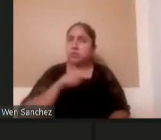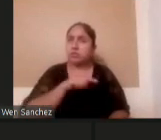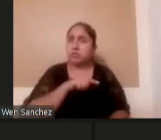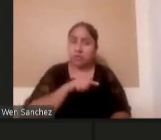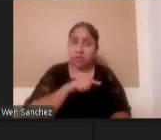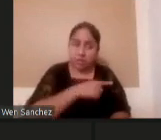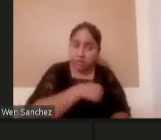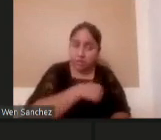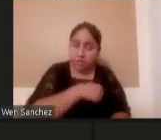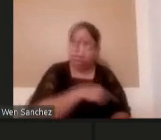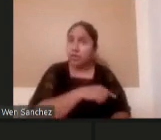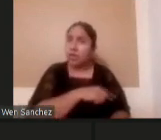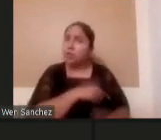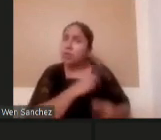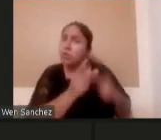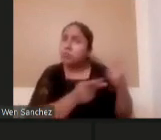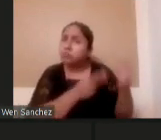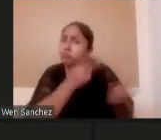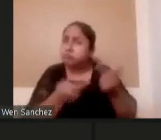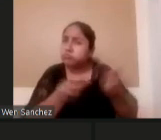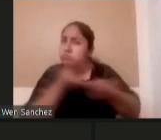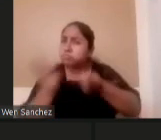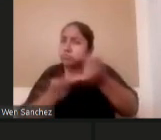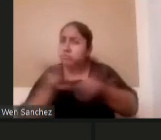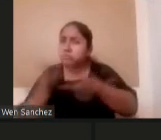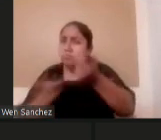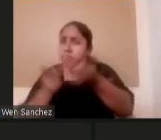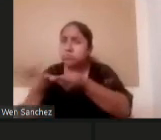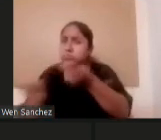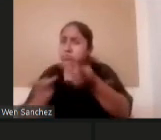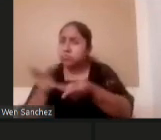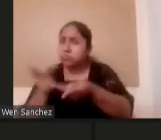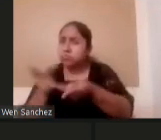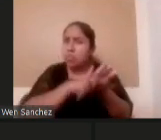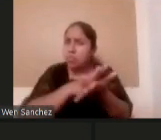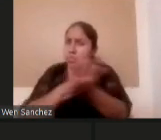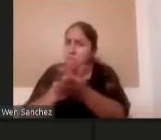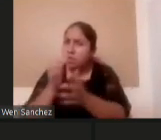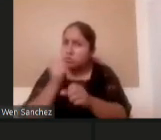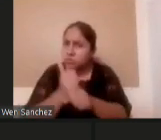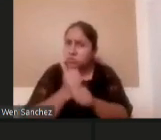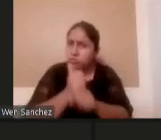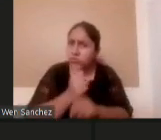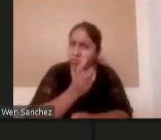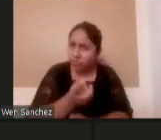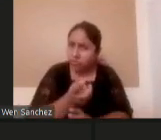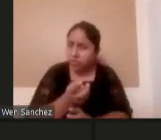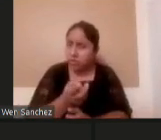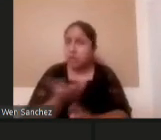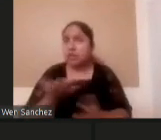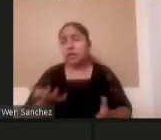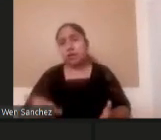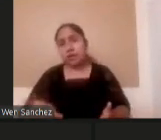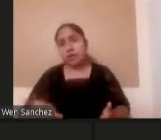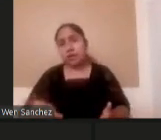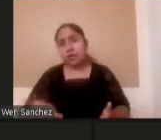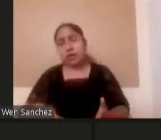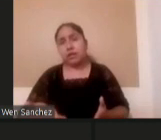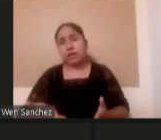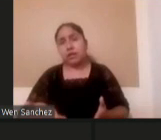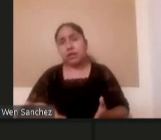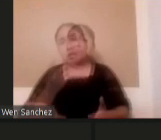solo señala que nuestro país tiene el gran reto de trabajar para eliminar los prejuicios y estereotipos, sino que